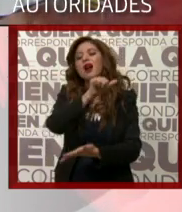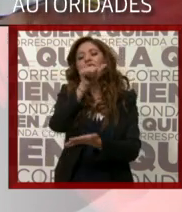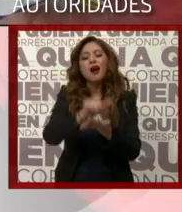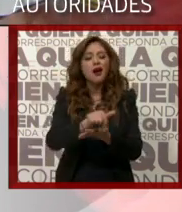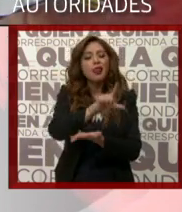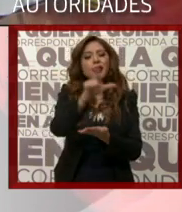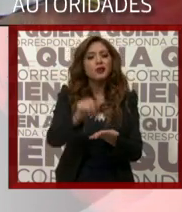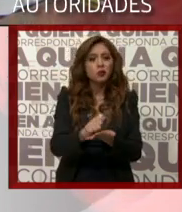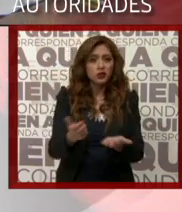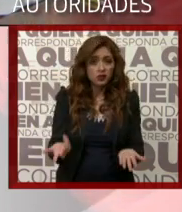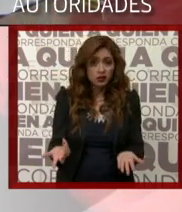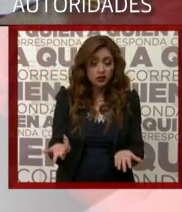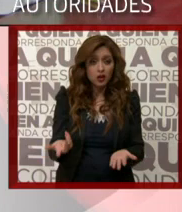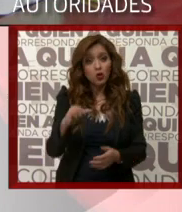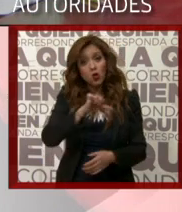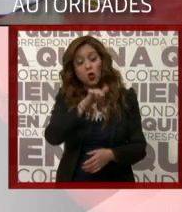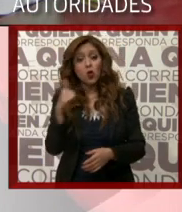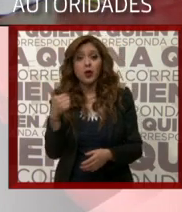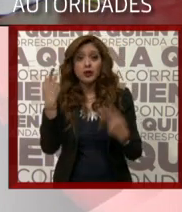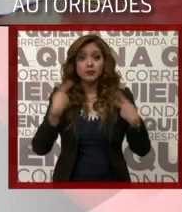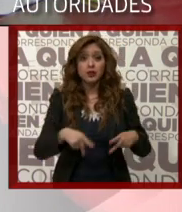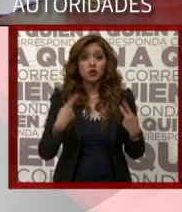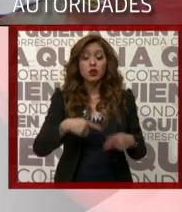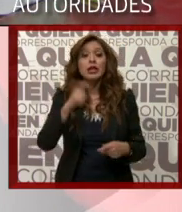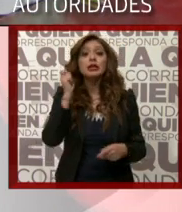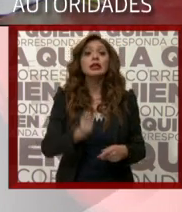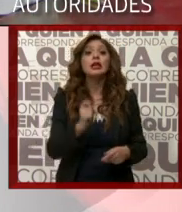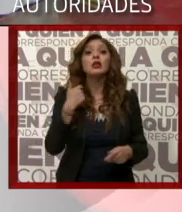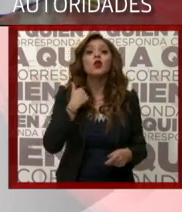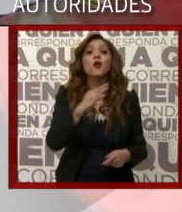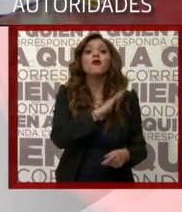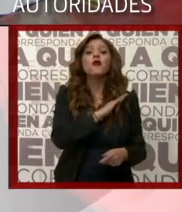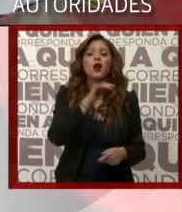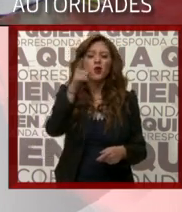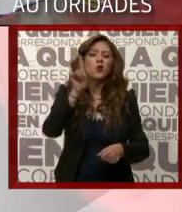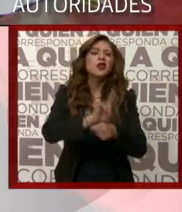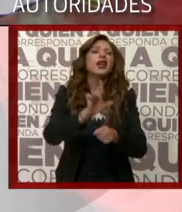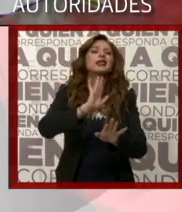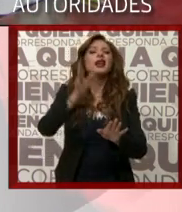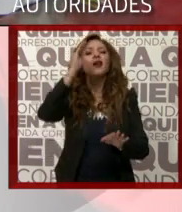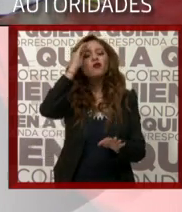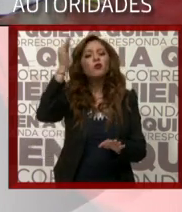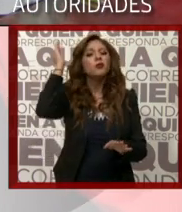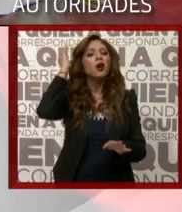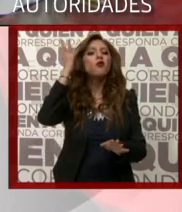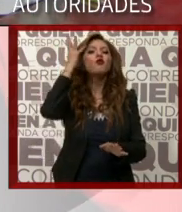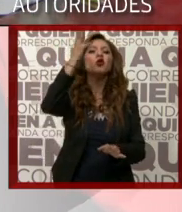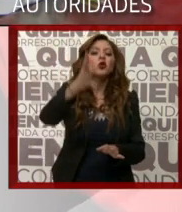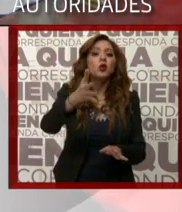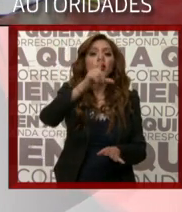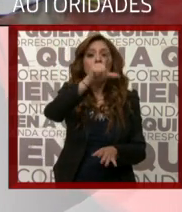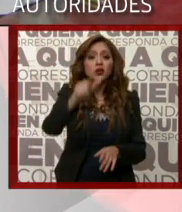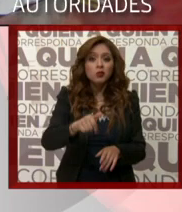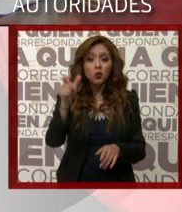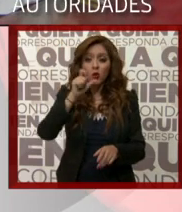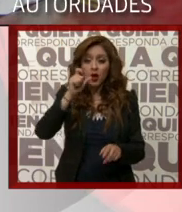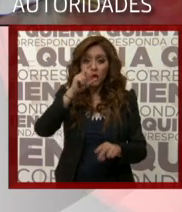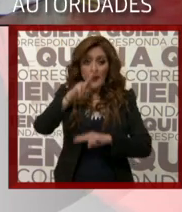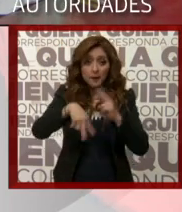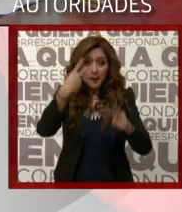Sí, cierto. Y hay otros más, que los que van por fe católica, ya un día lo van a bautizar y el niño ya entra caminando a su